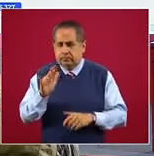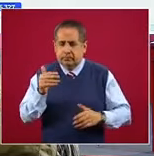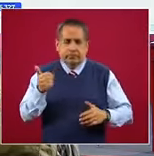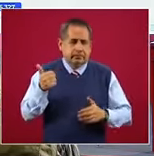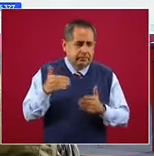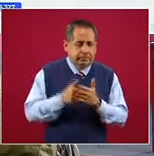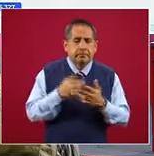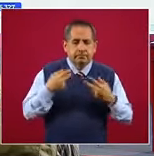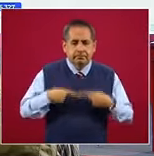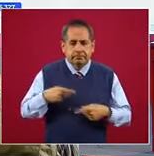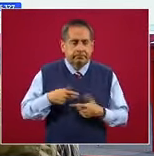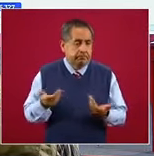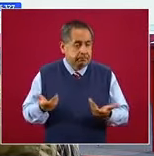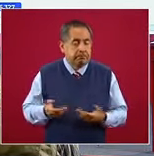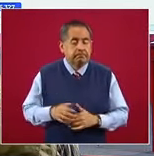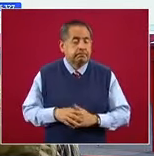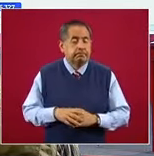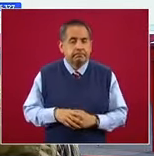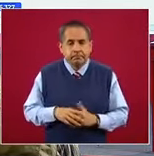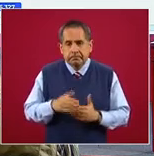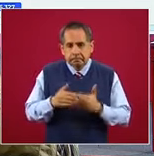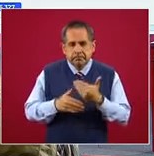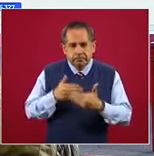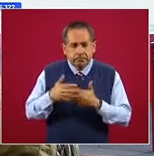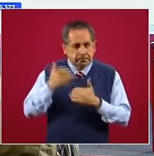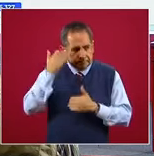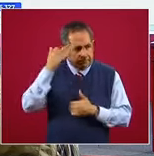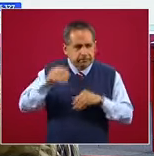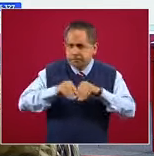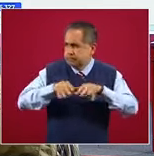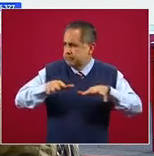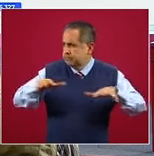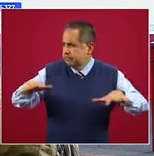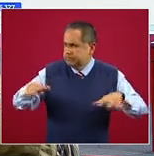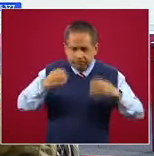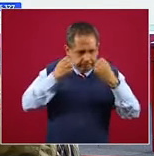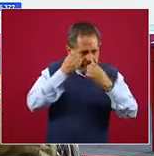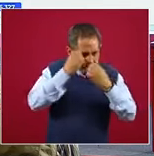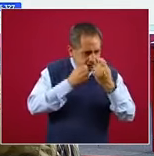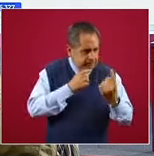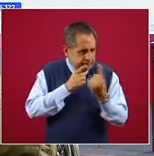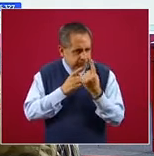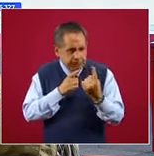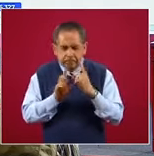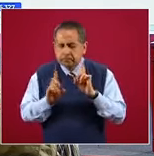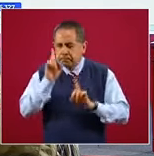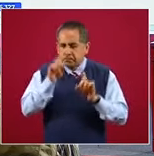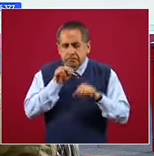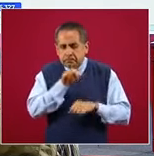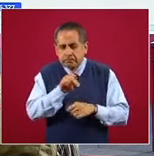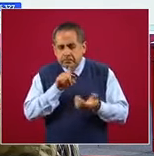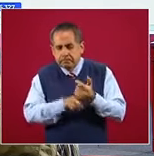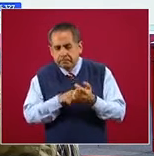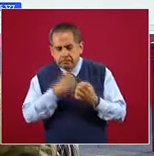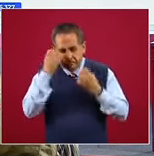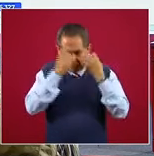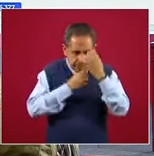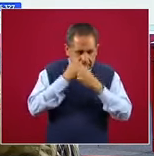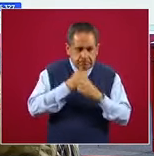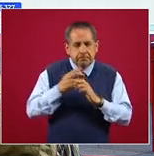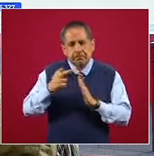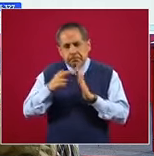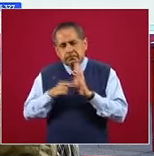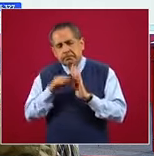756,000 personas. Es decir, en la medida que va progresando la epidemia, se van presentando los casos sospechosos, todos estos ingresan a